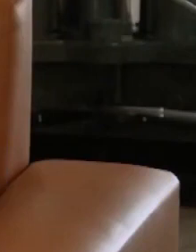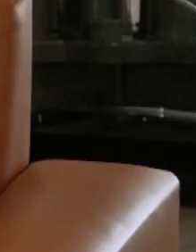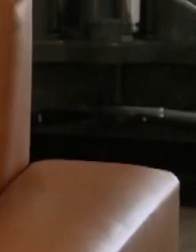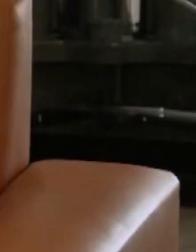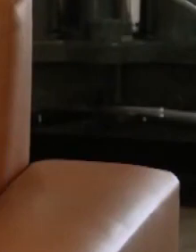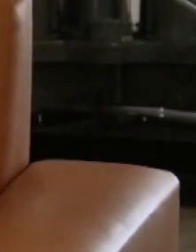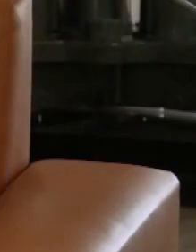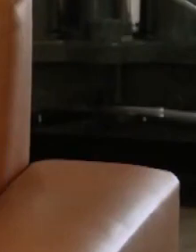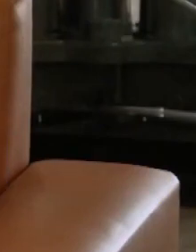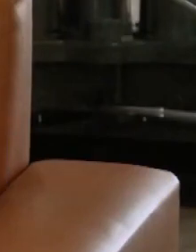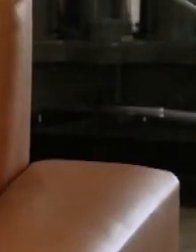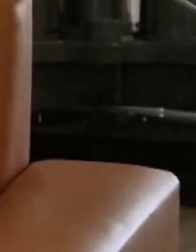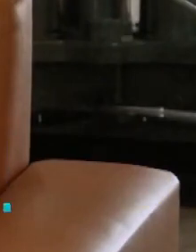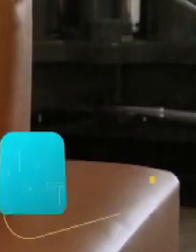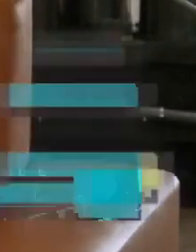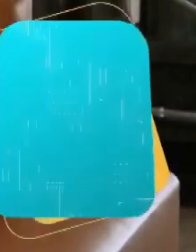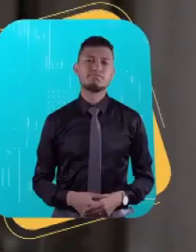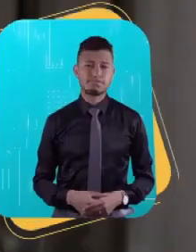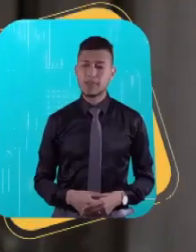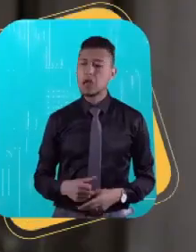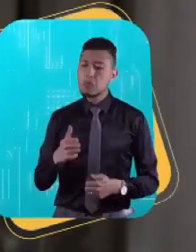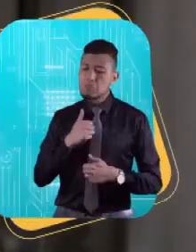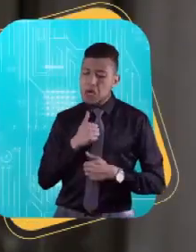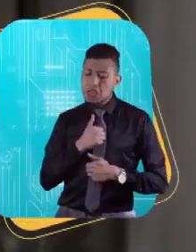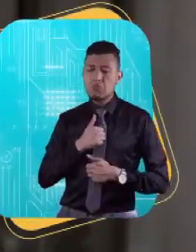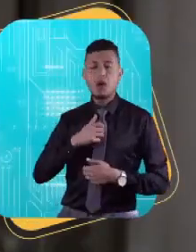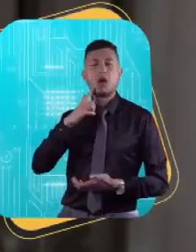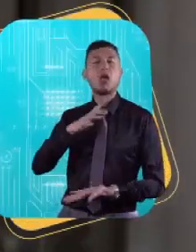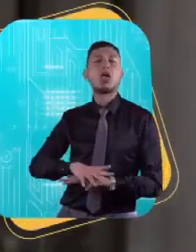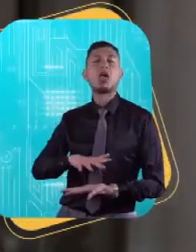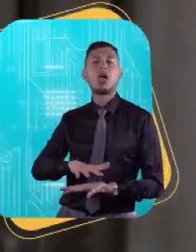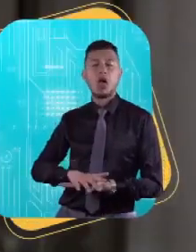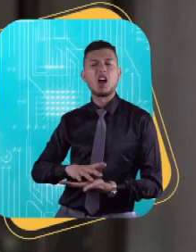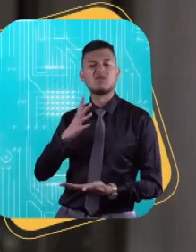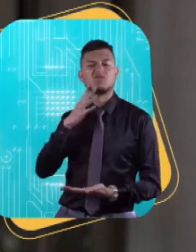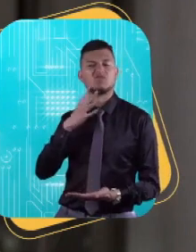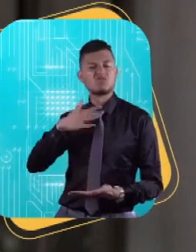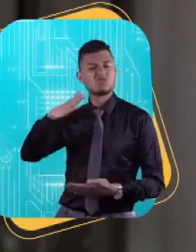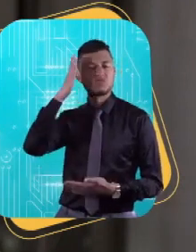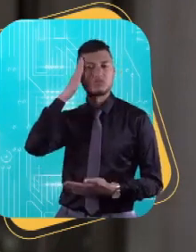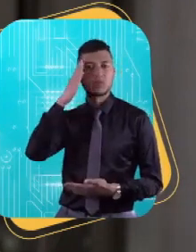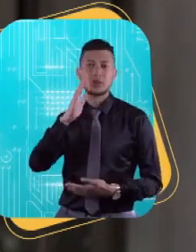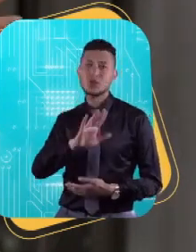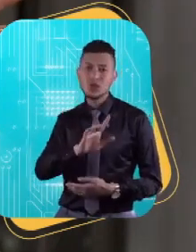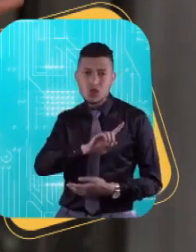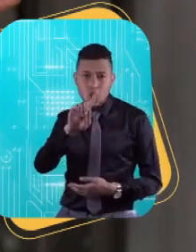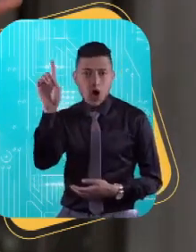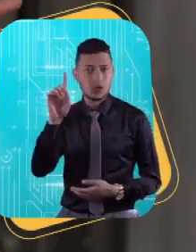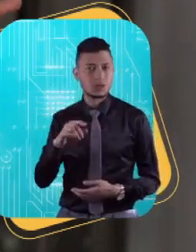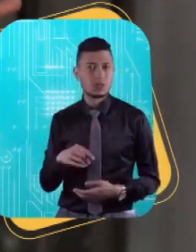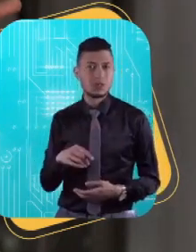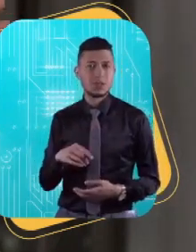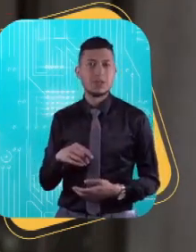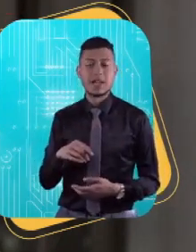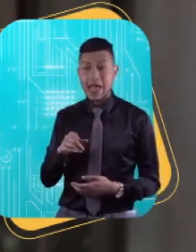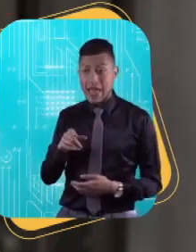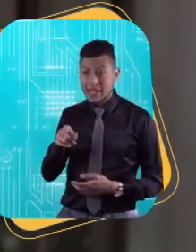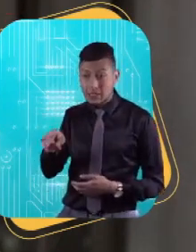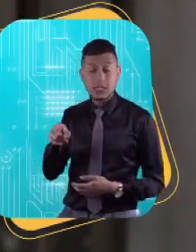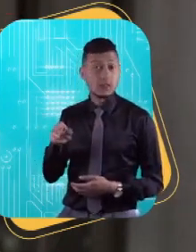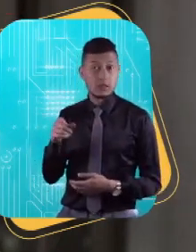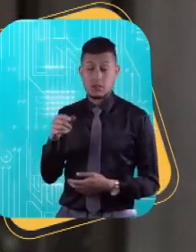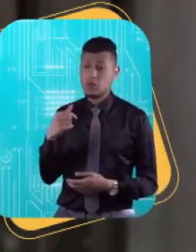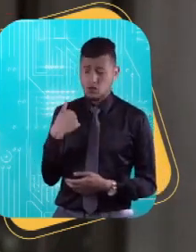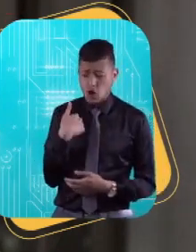peor error que puede cometer un fotógrafo. No creer en el mismo, ese es el peor error, no